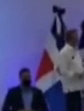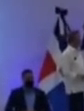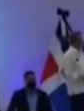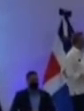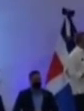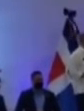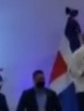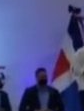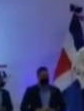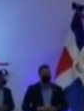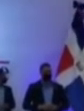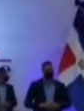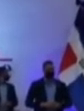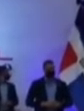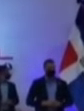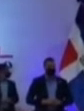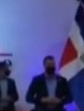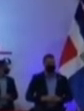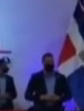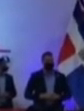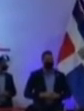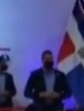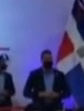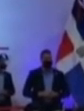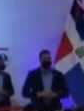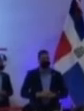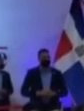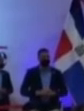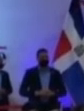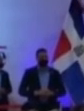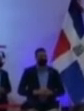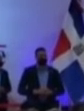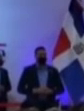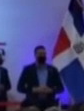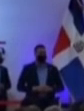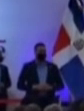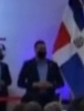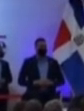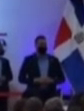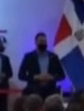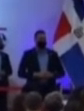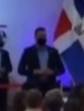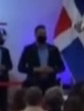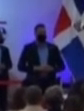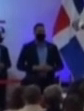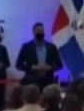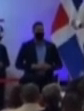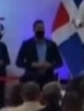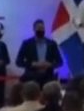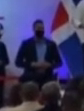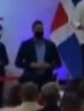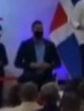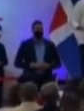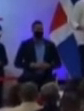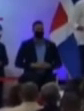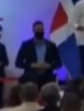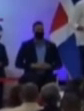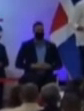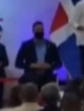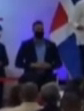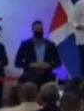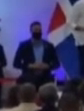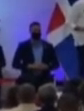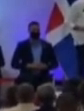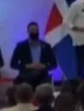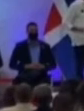debemos manejarlo porque el país ahora mismo está saliendo poco a poco que no hemos salido se quitó toque de queda por una panda inmortal